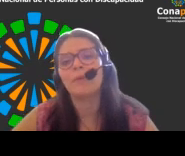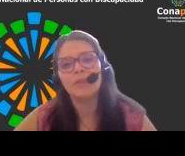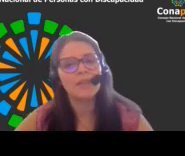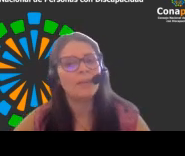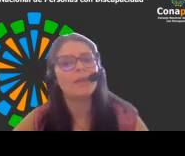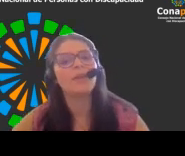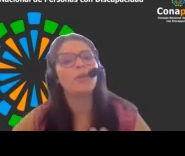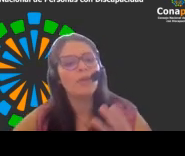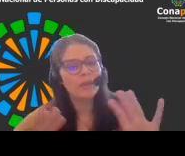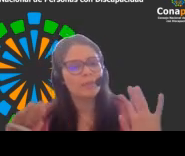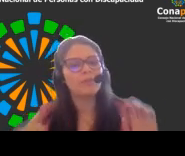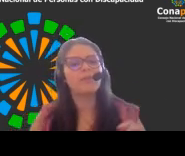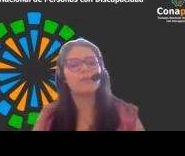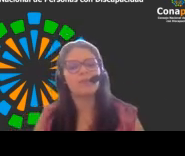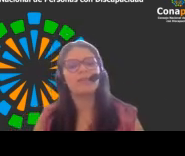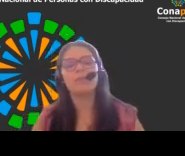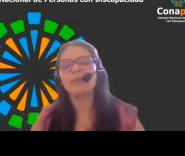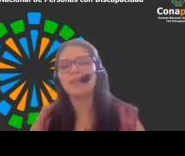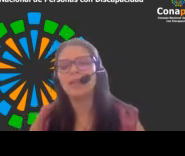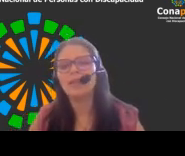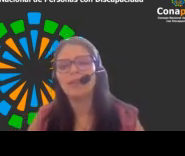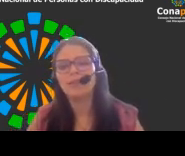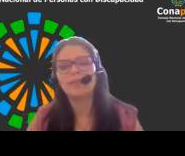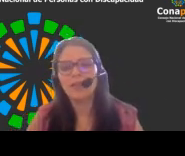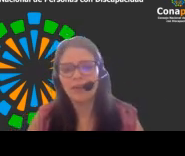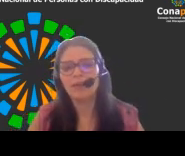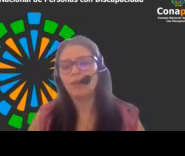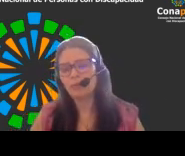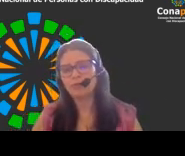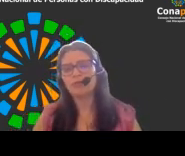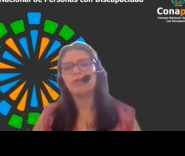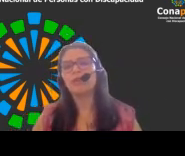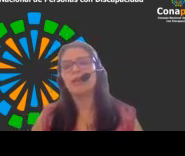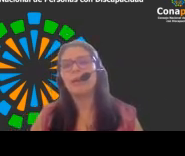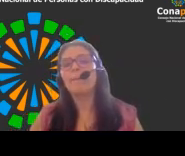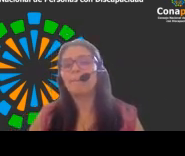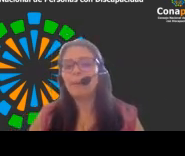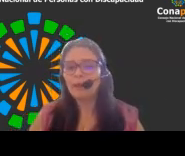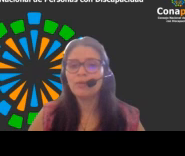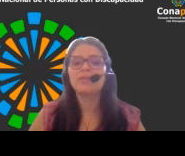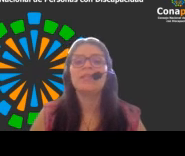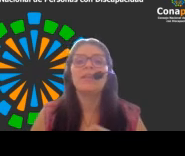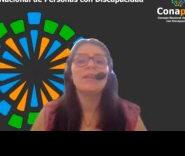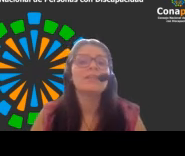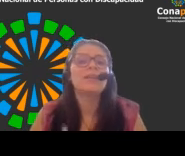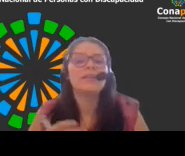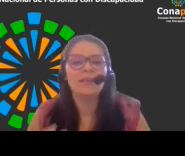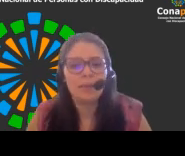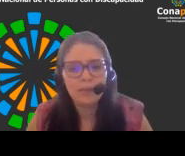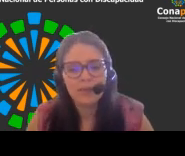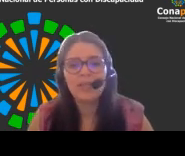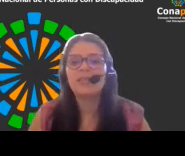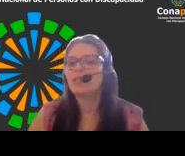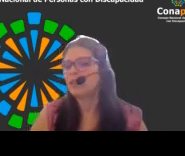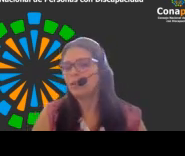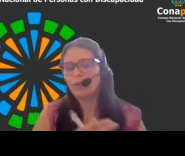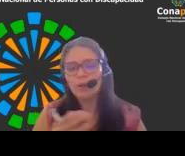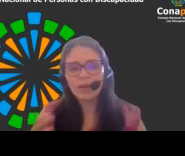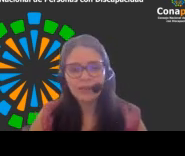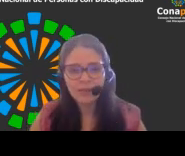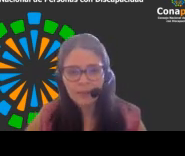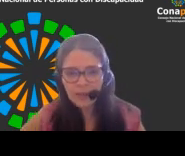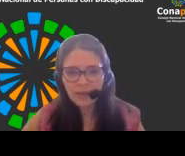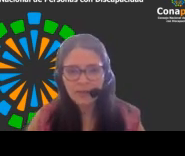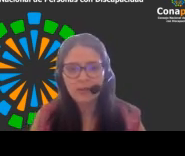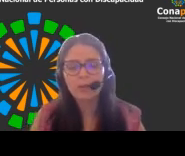No necesariamente todas las personas con discapacidad saben de negocios pero si es el deseo y si